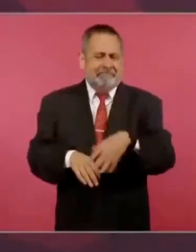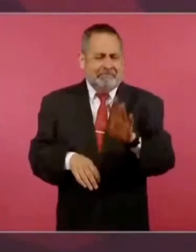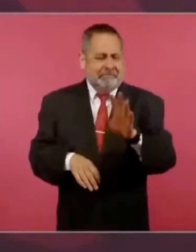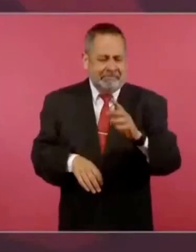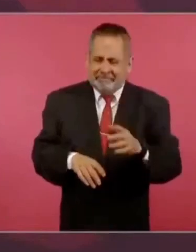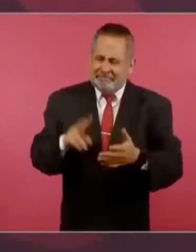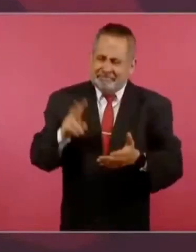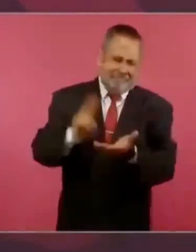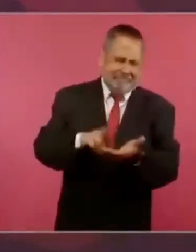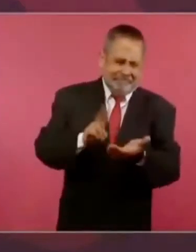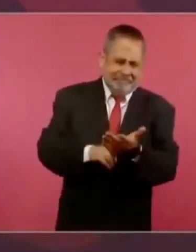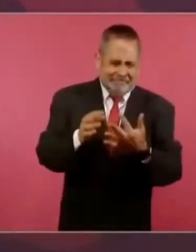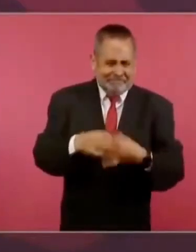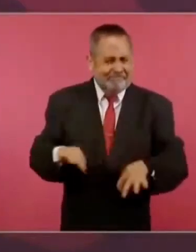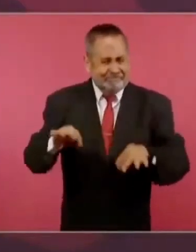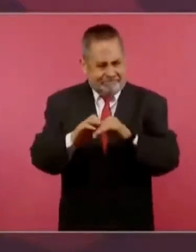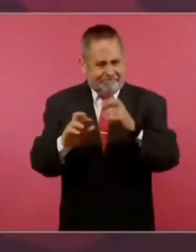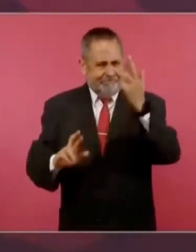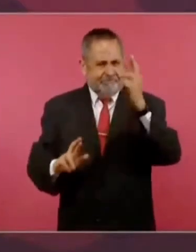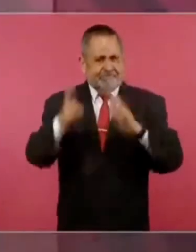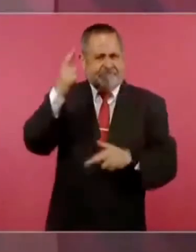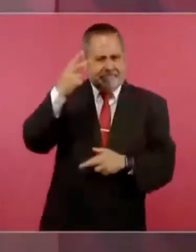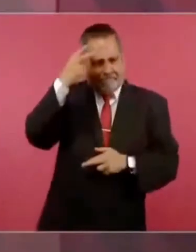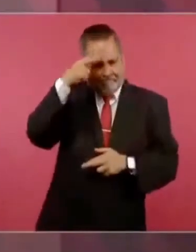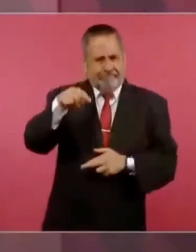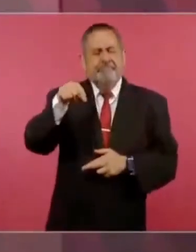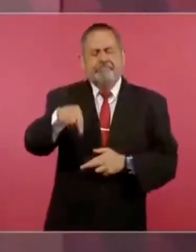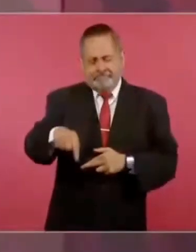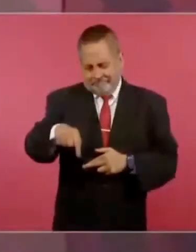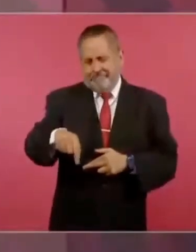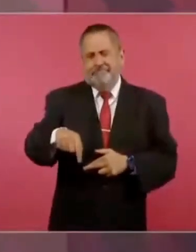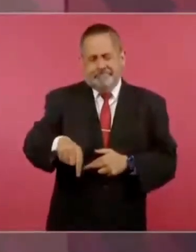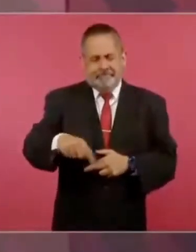una revolución para